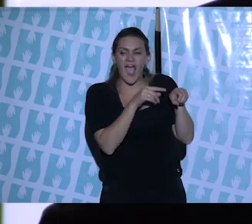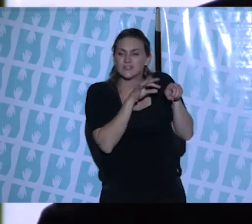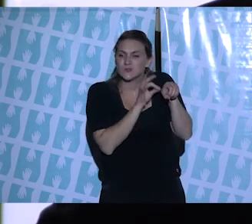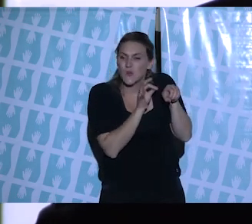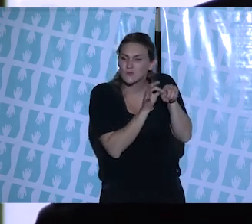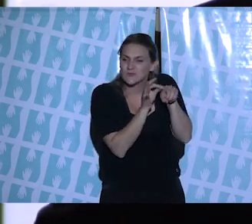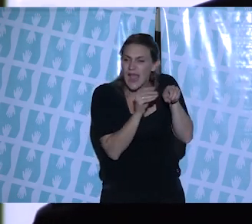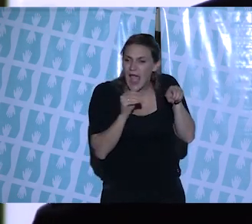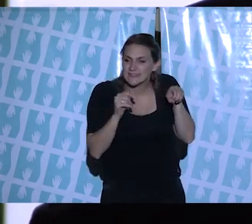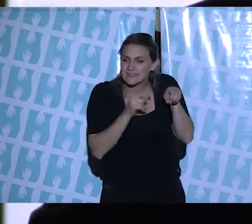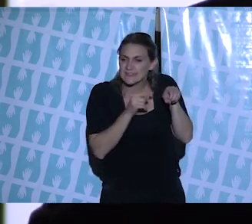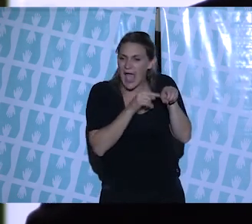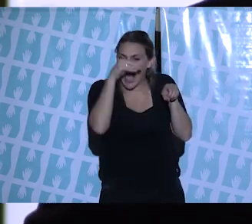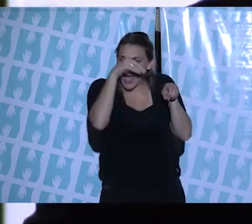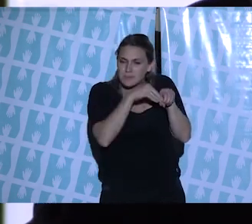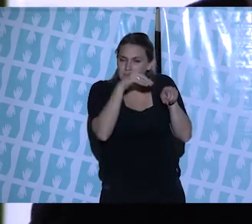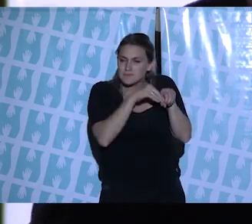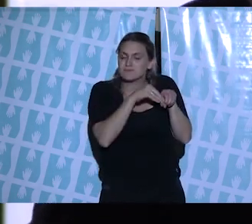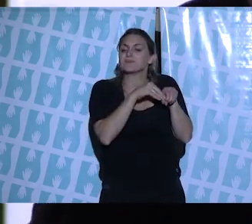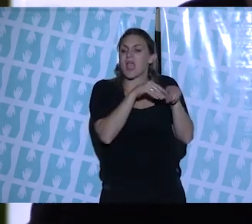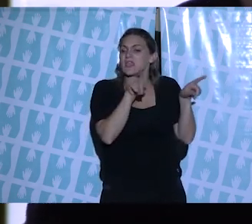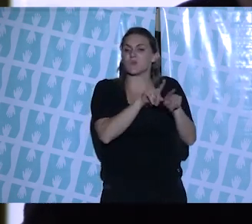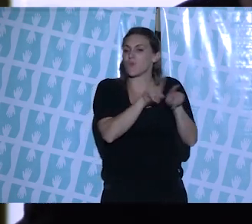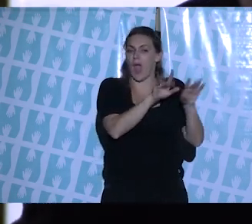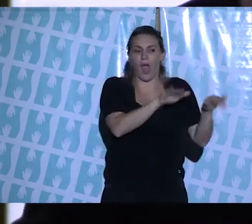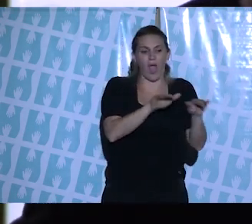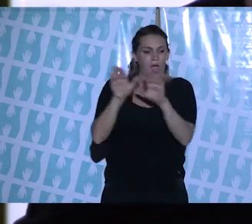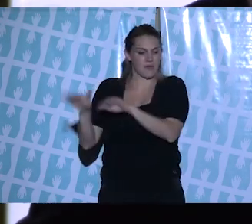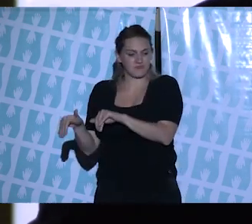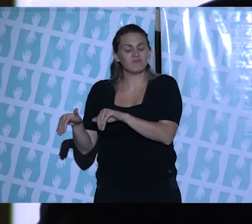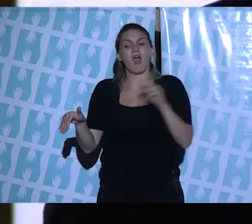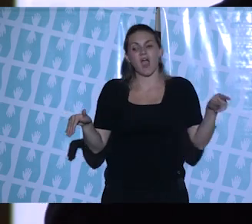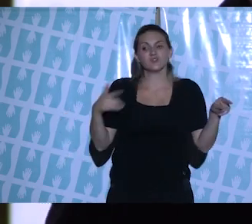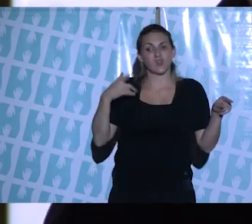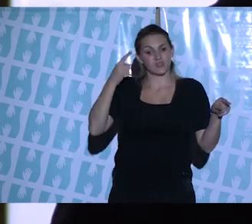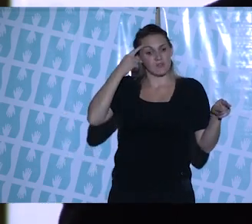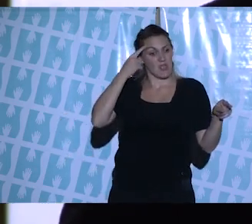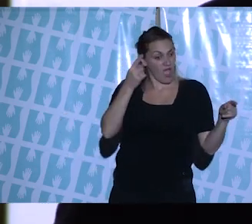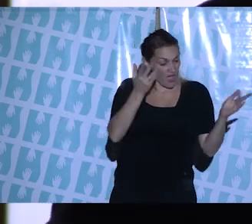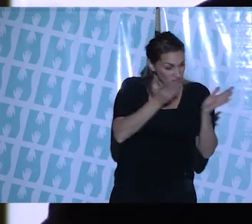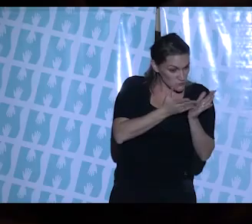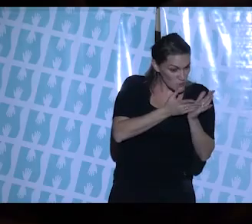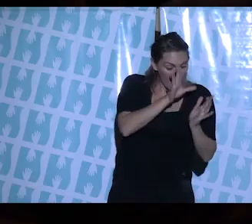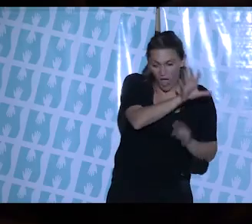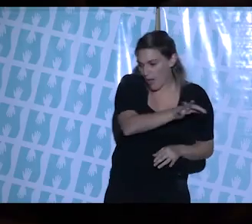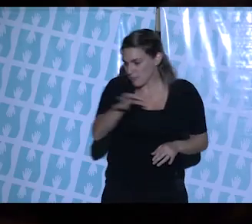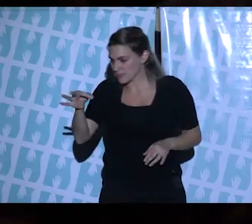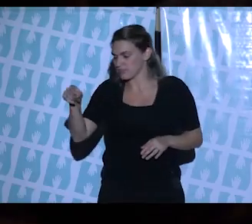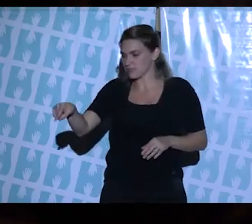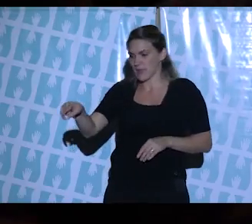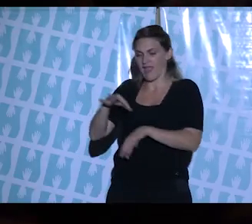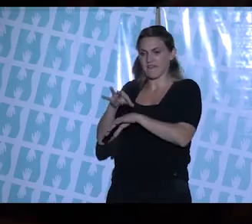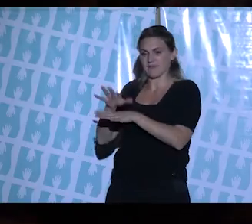la supervivencia neuronal y están siendo estudiadas para el tratamiento de la enfermedad de Parkinson con resultados